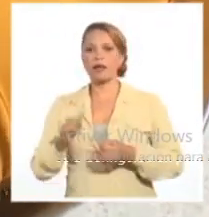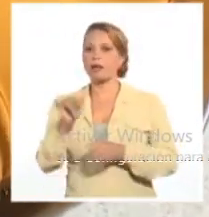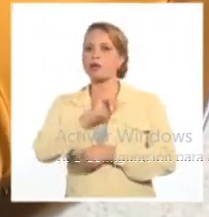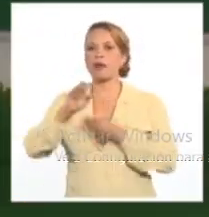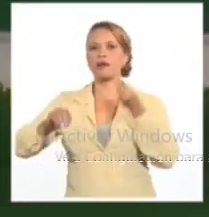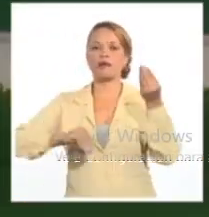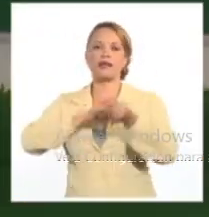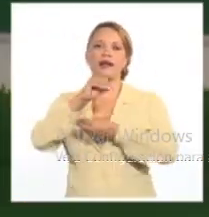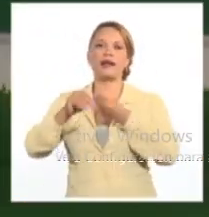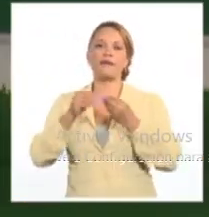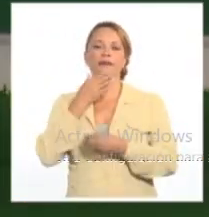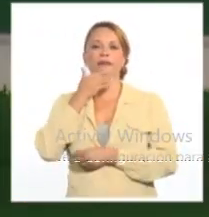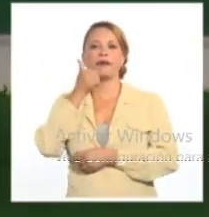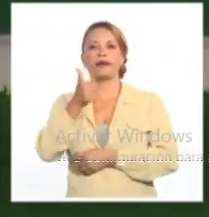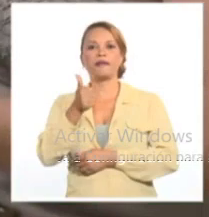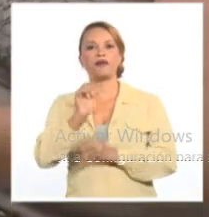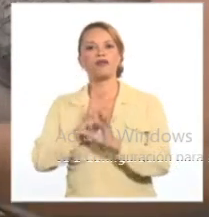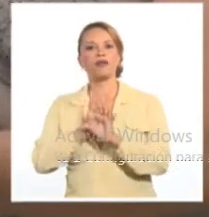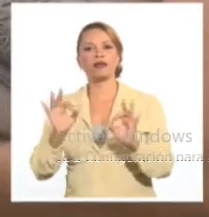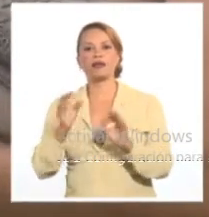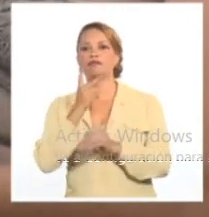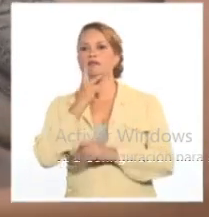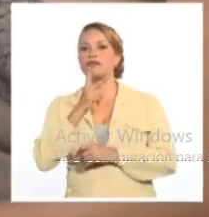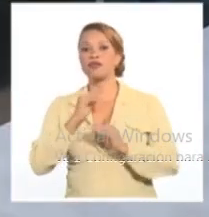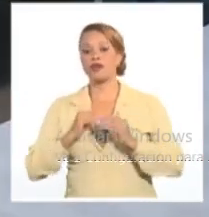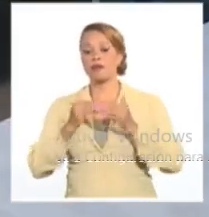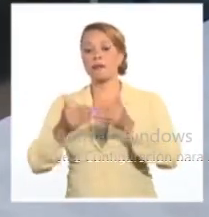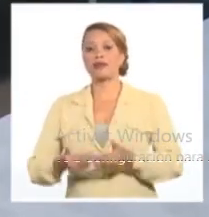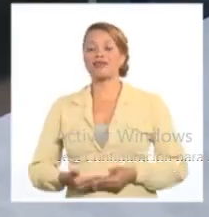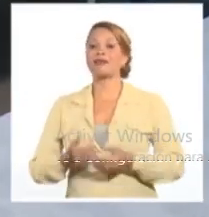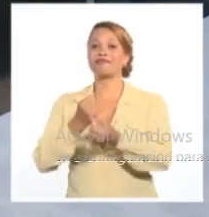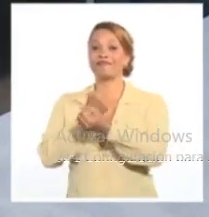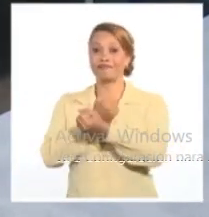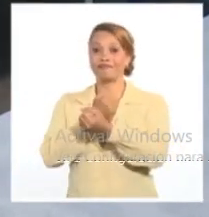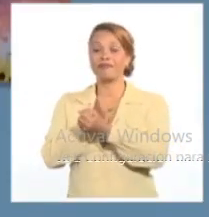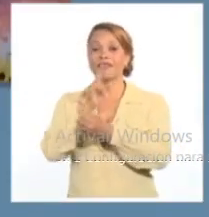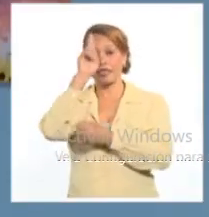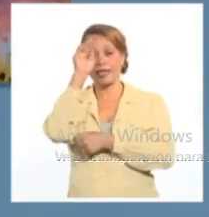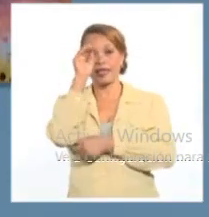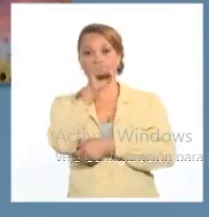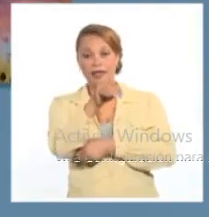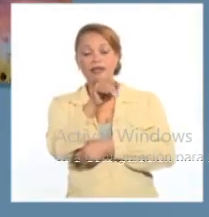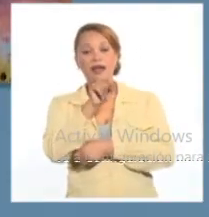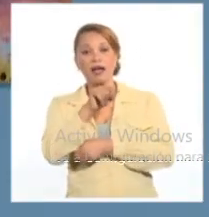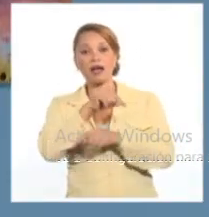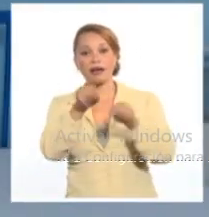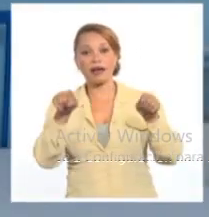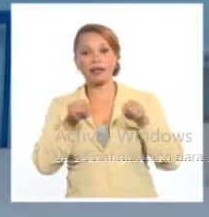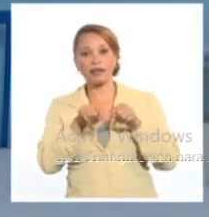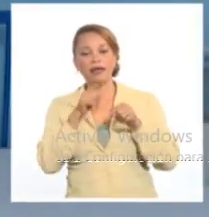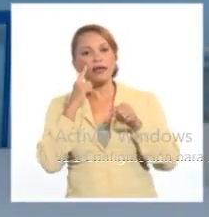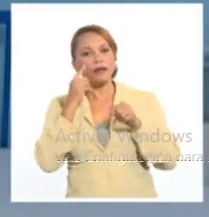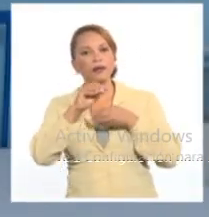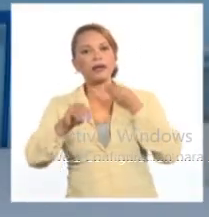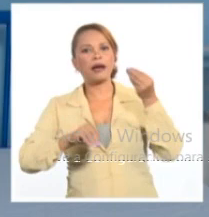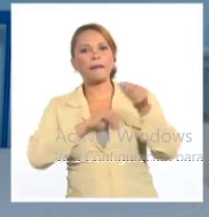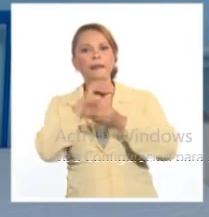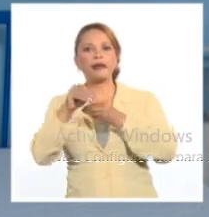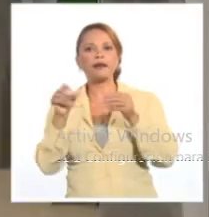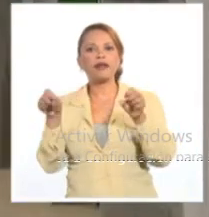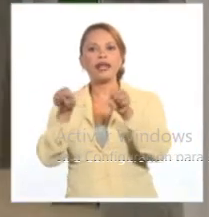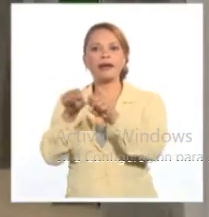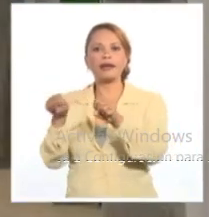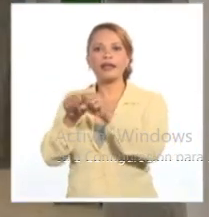para mejorar la calidad en la atención a las embarazadas de alto riesgo que ingresan en el lugar. Aquí se sustituyeron las redes hidráulicas